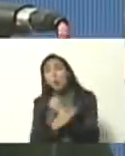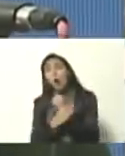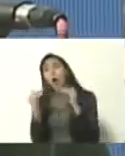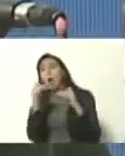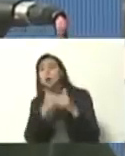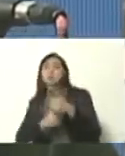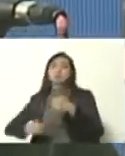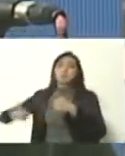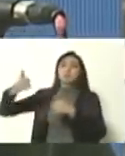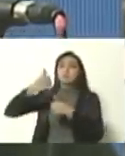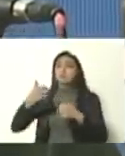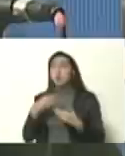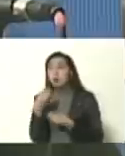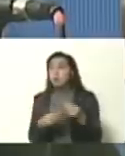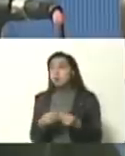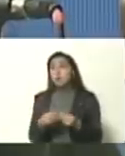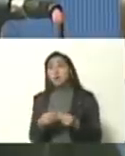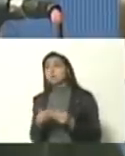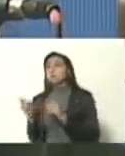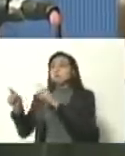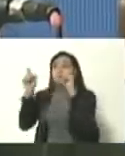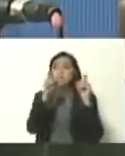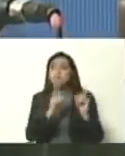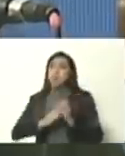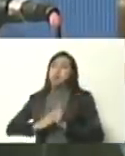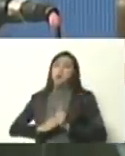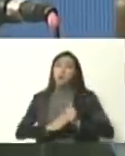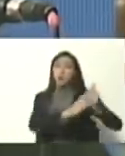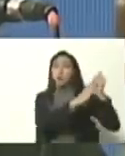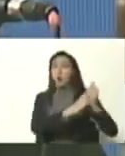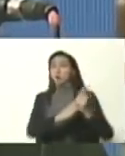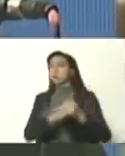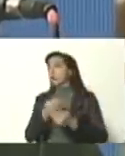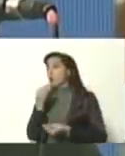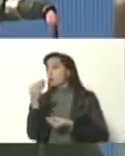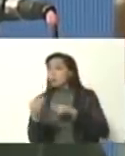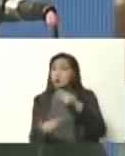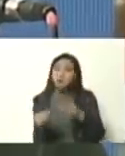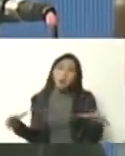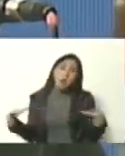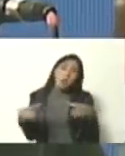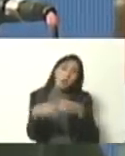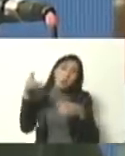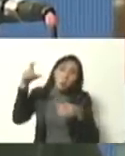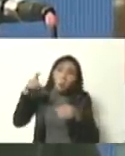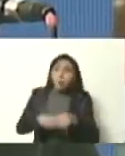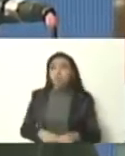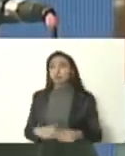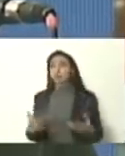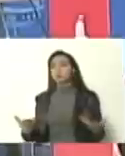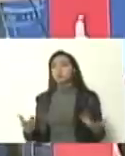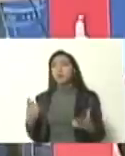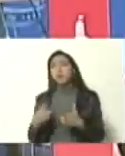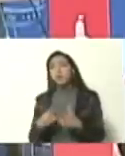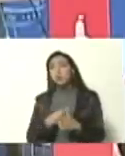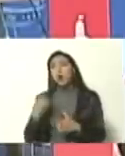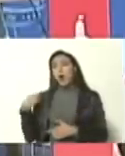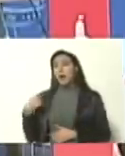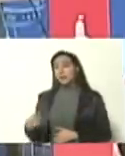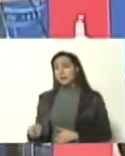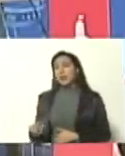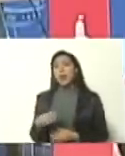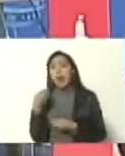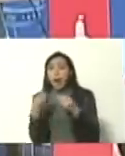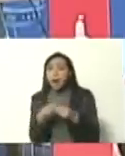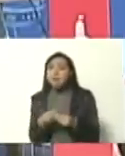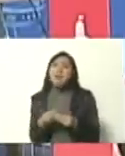mentor político, es parte de su supuesto equipo de trabajo, pues entonces si tienen previsto